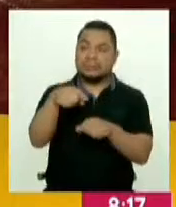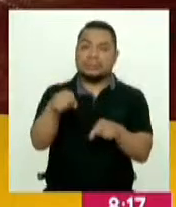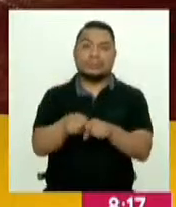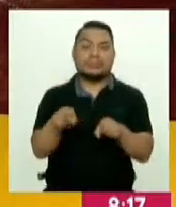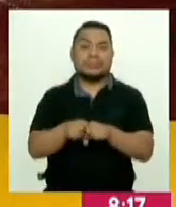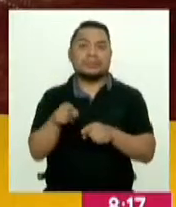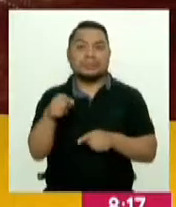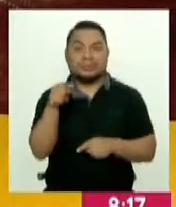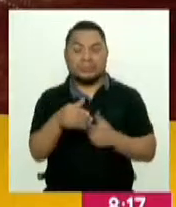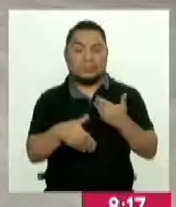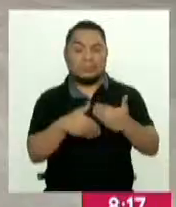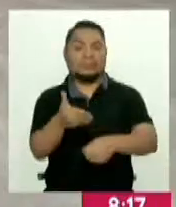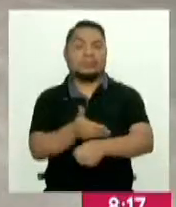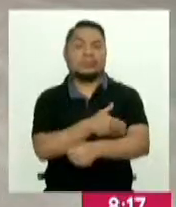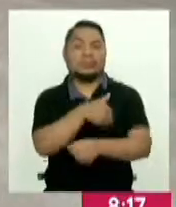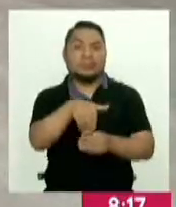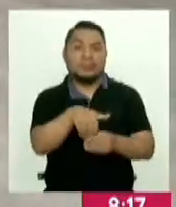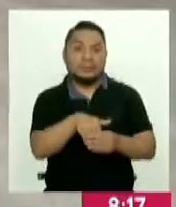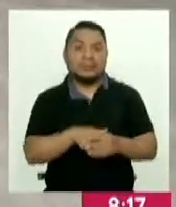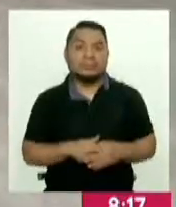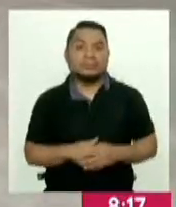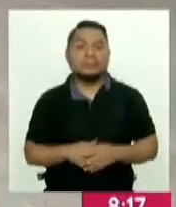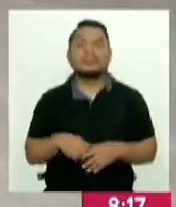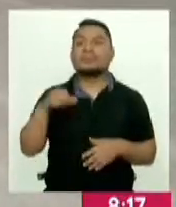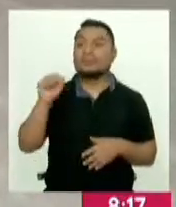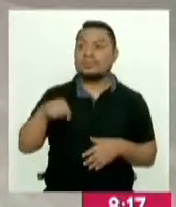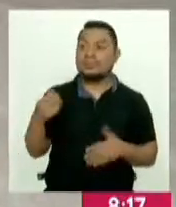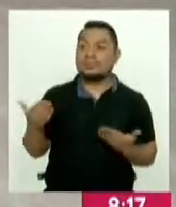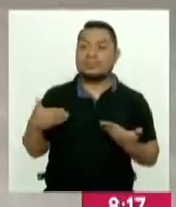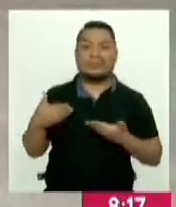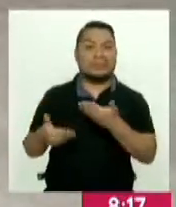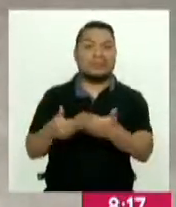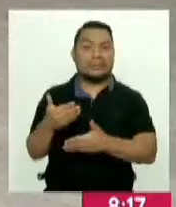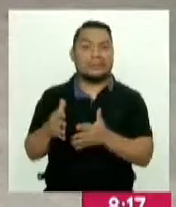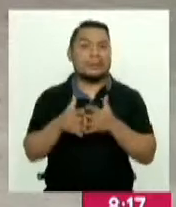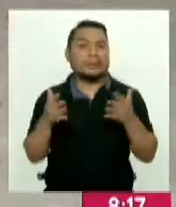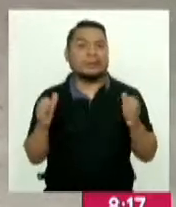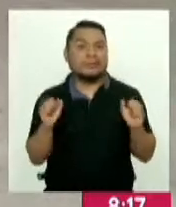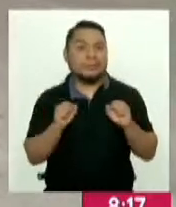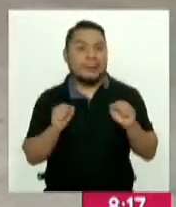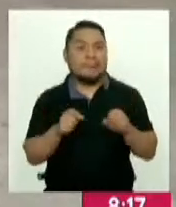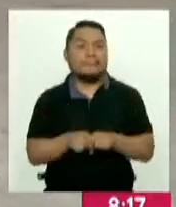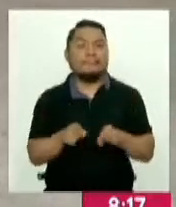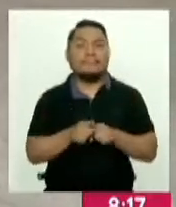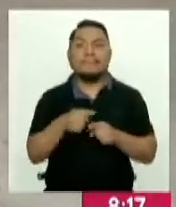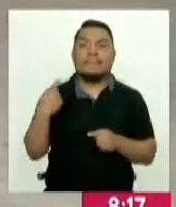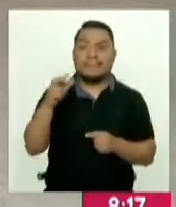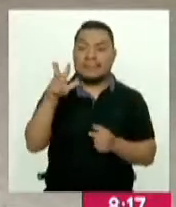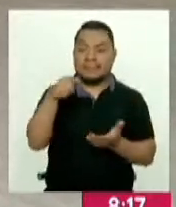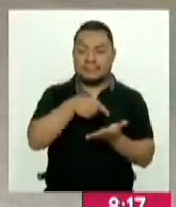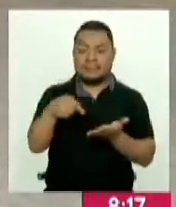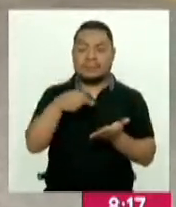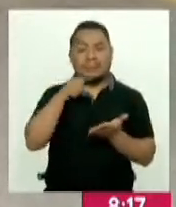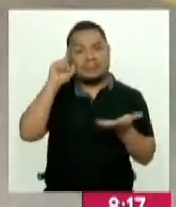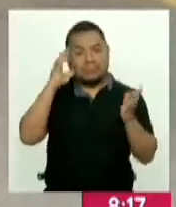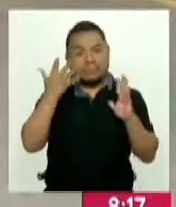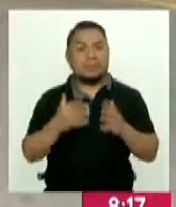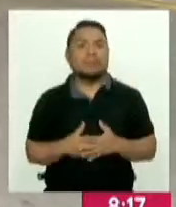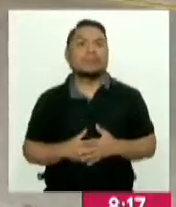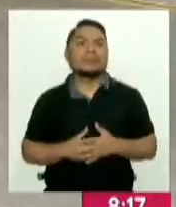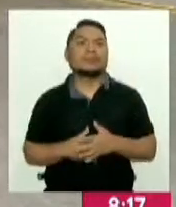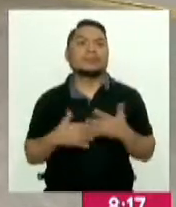que será este proceso electoral. Sí, a pesar de que el proceso está bastante frío y aunque estamos a 3 semanas, parece que estuviéramos